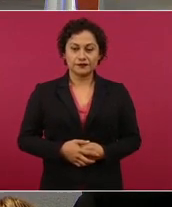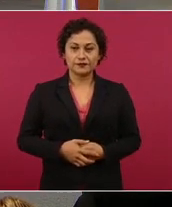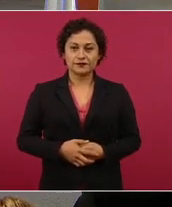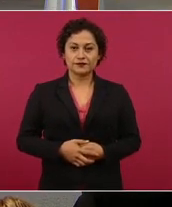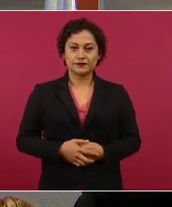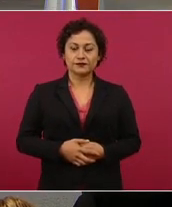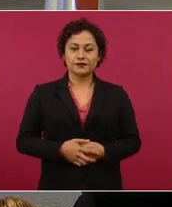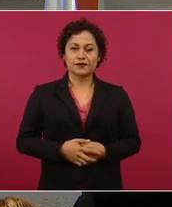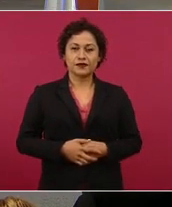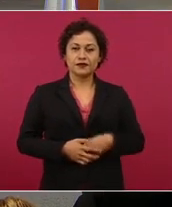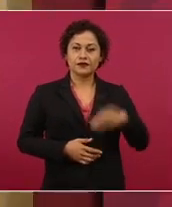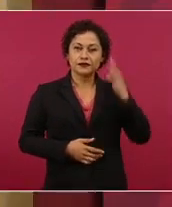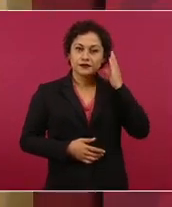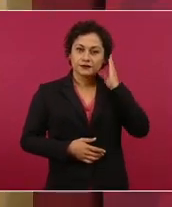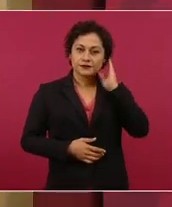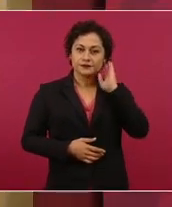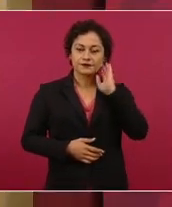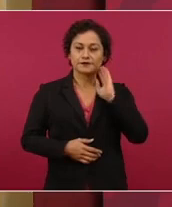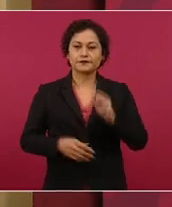hay un enfrentamiento